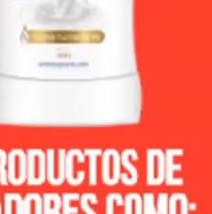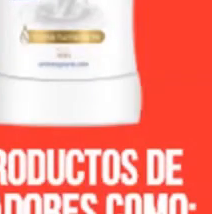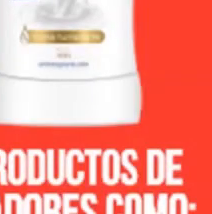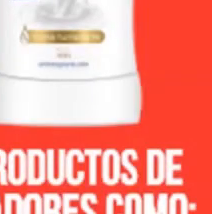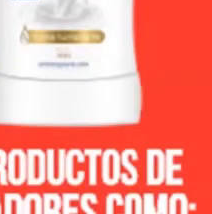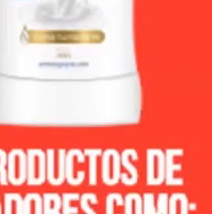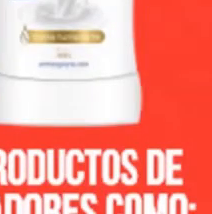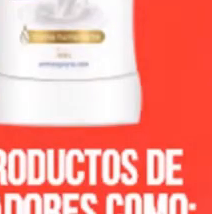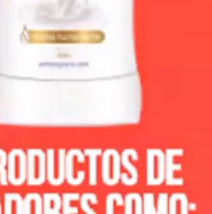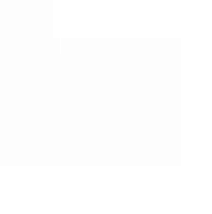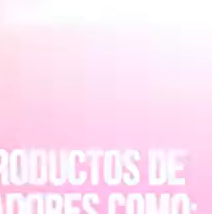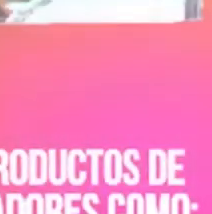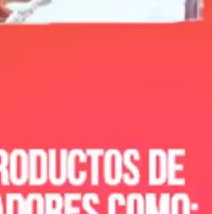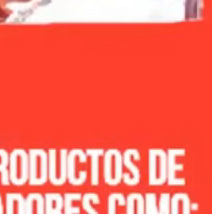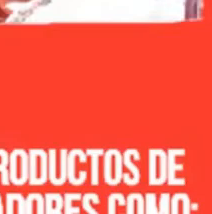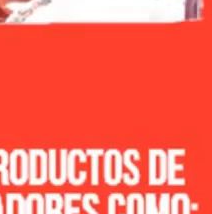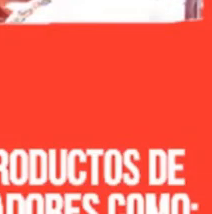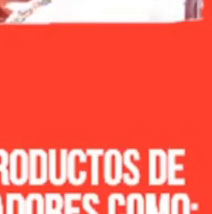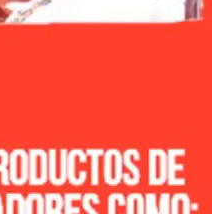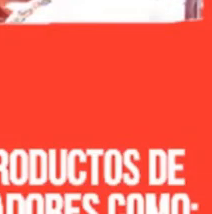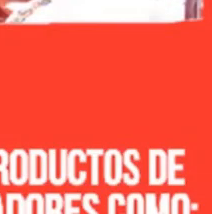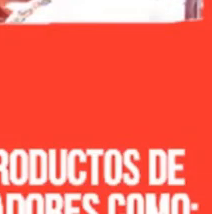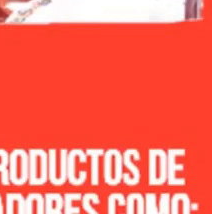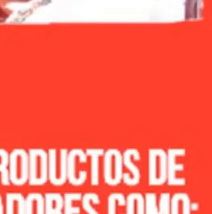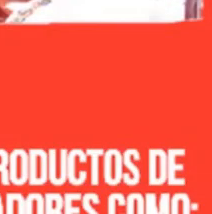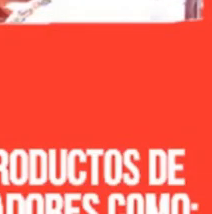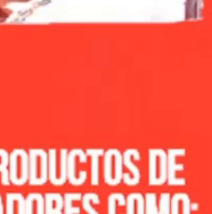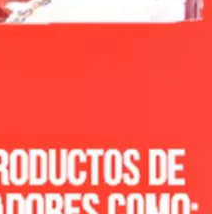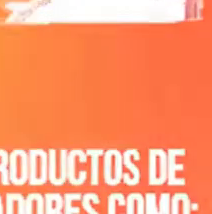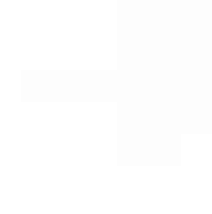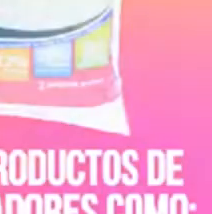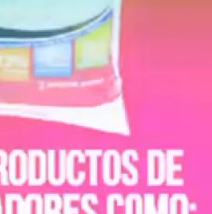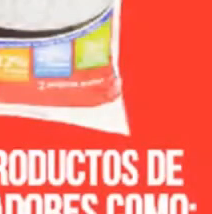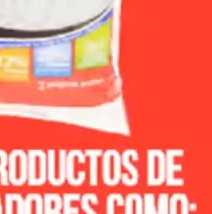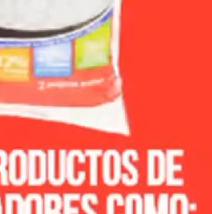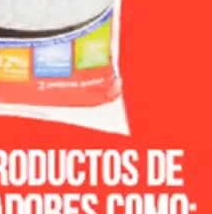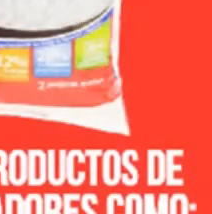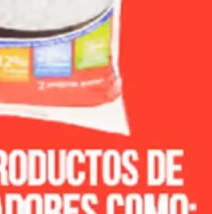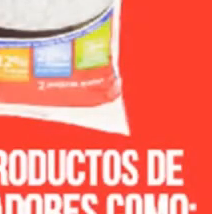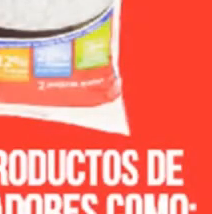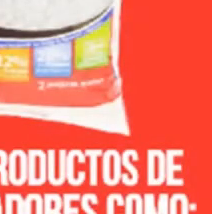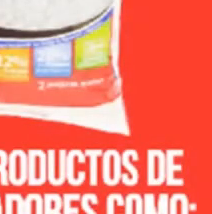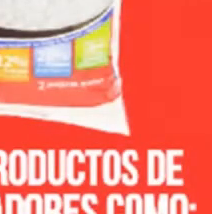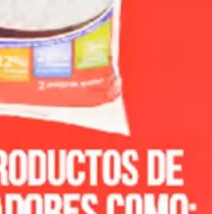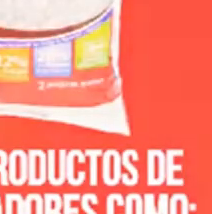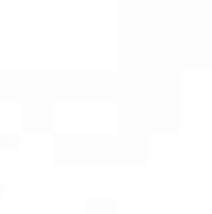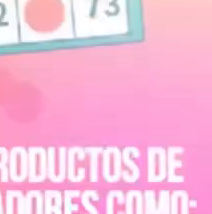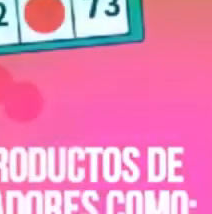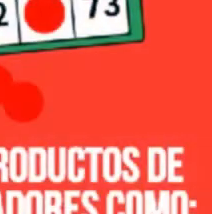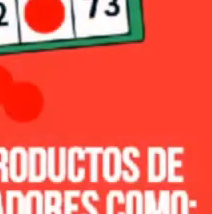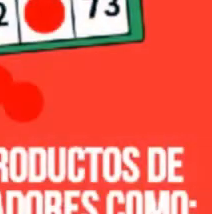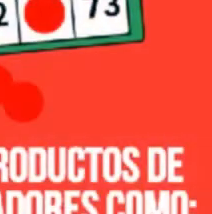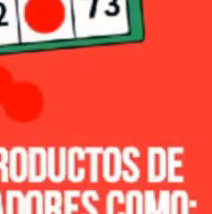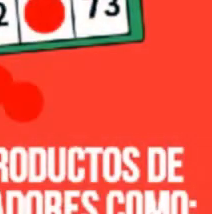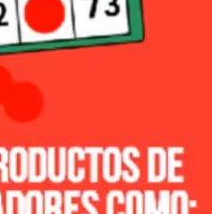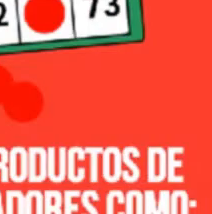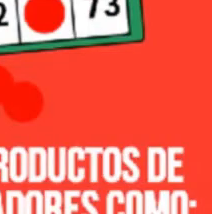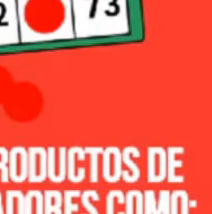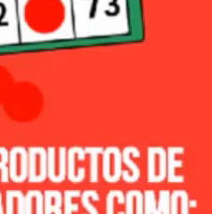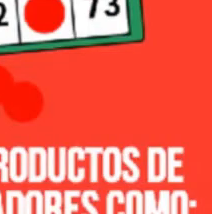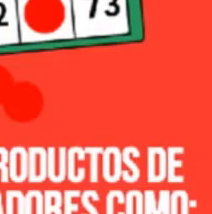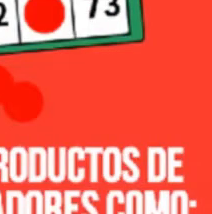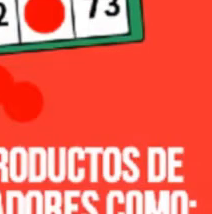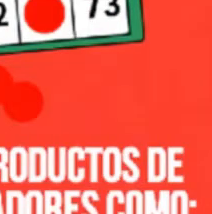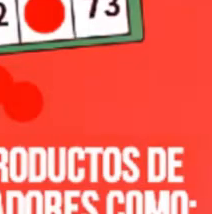de Unilever, aceite gourmet, chocolate Quesada de Libra, carne fría Zenú, arroz Diana y aceite Búcaro de 3 litros, participa en el sorteo de